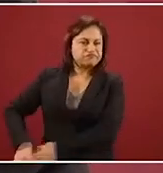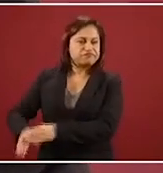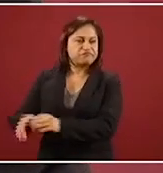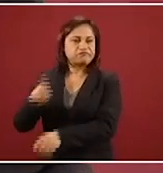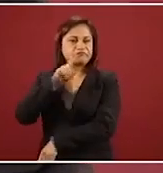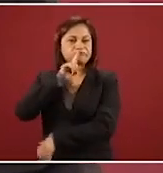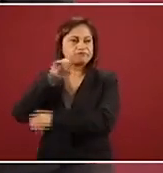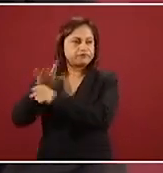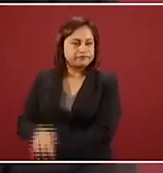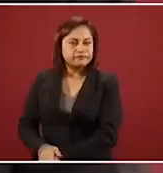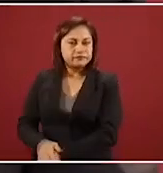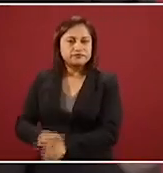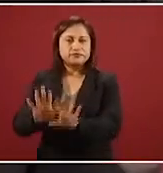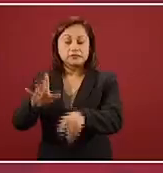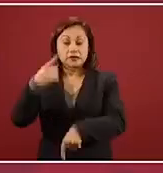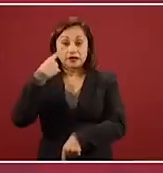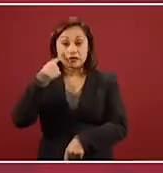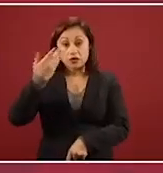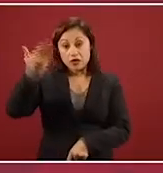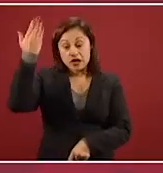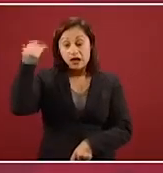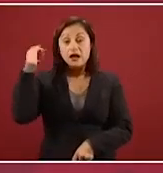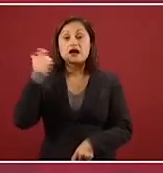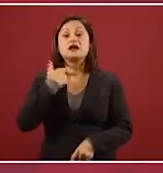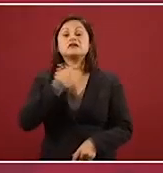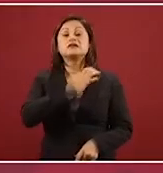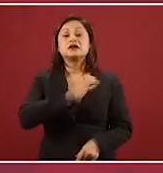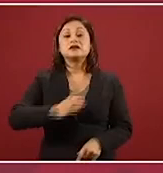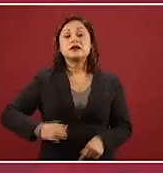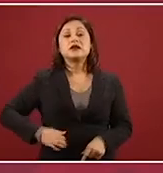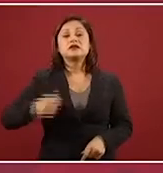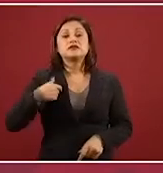que no podían meternos a todos en el mismo costal.